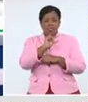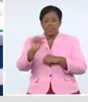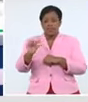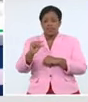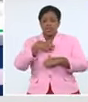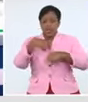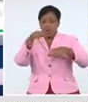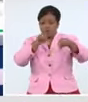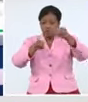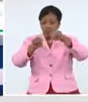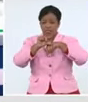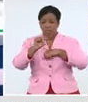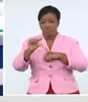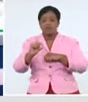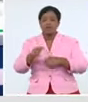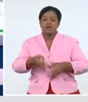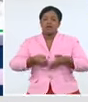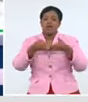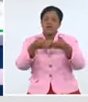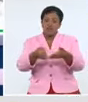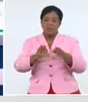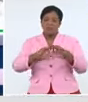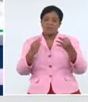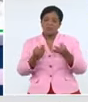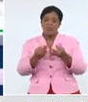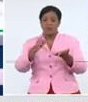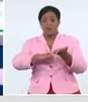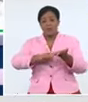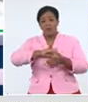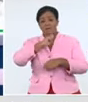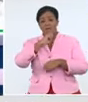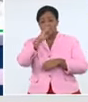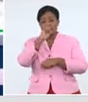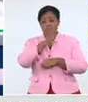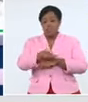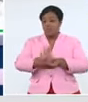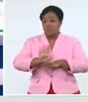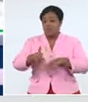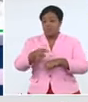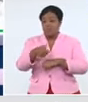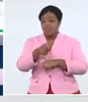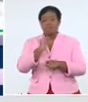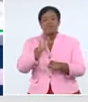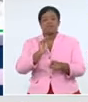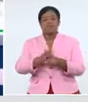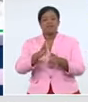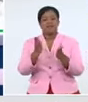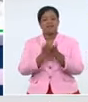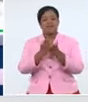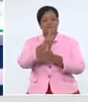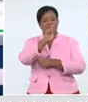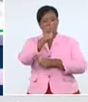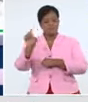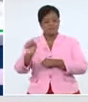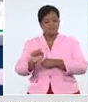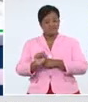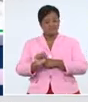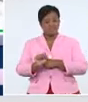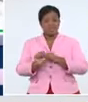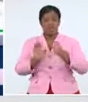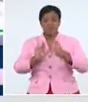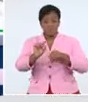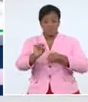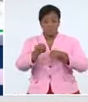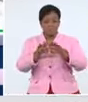un regalo para la familia, para los padres, para los niños que pronto van a comenzar el curso escolar. Doctora, le propongo una pausa, un alto en